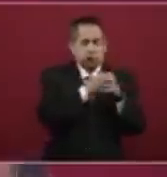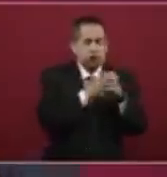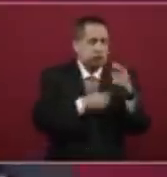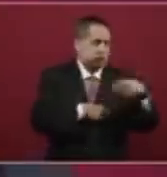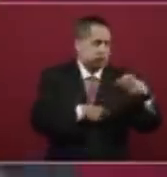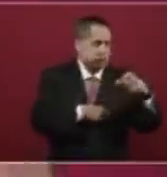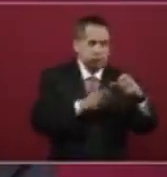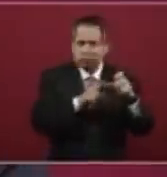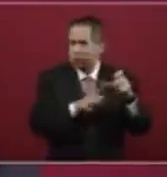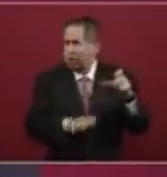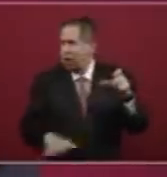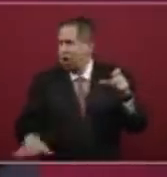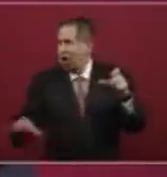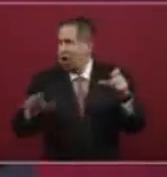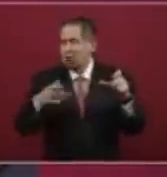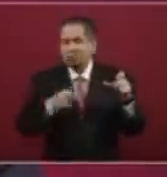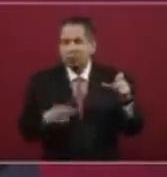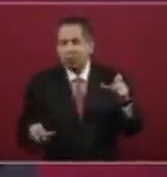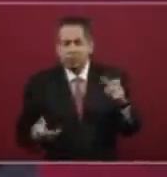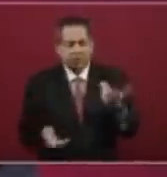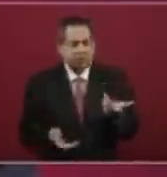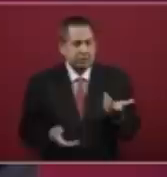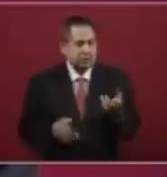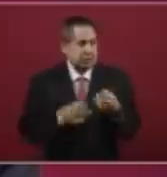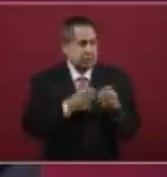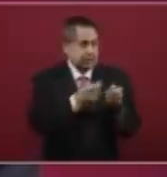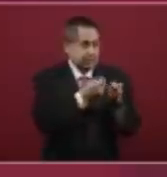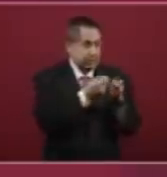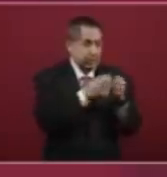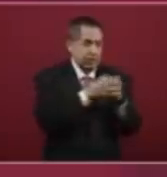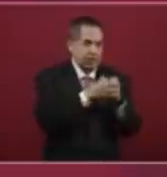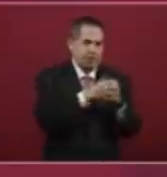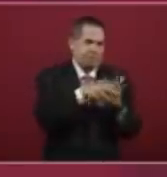porque muy pocos concentran mucho